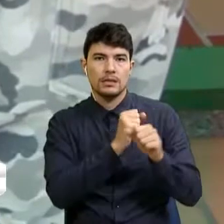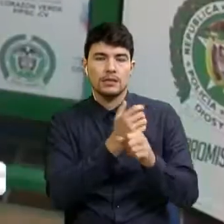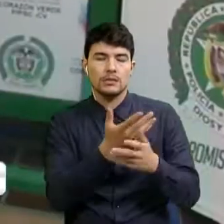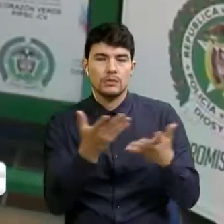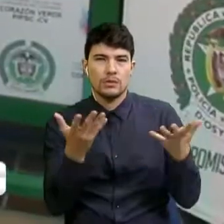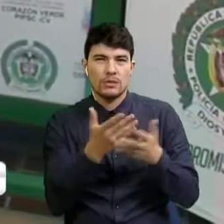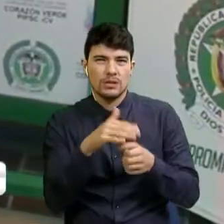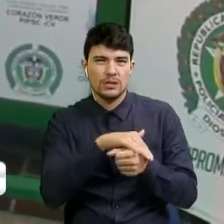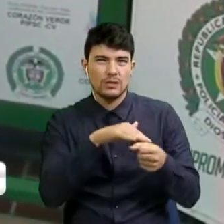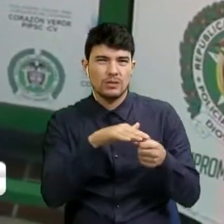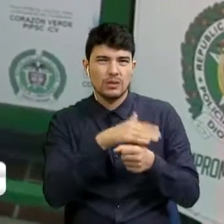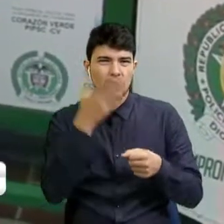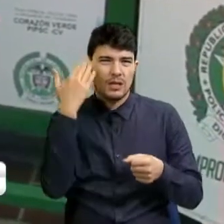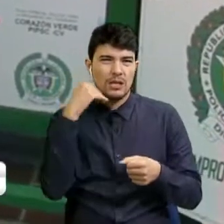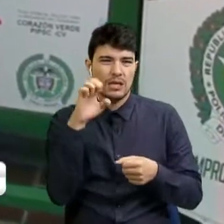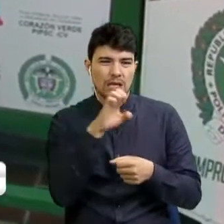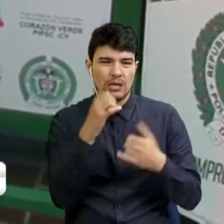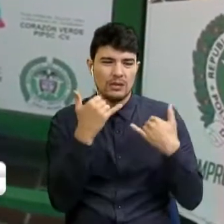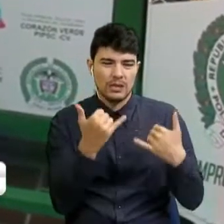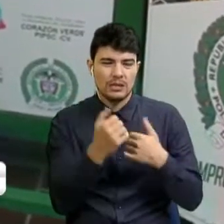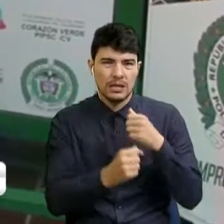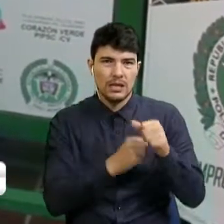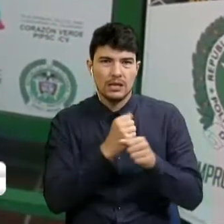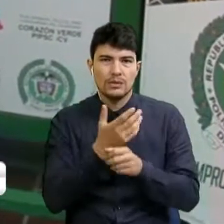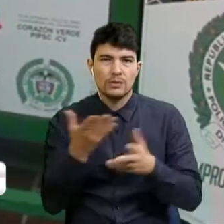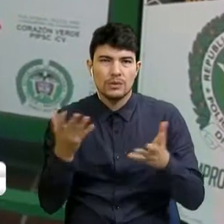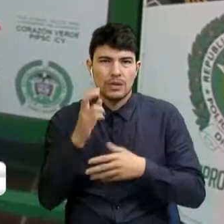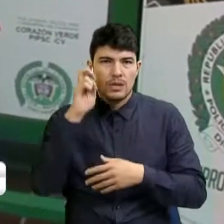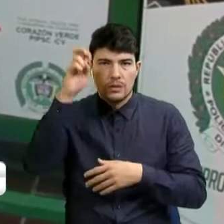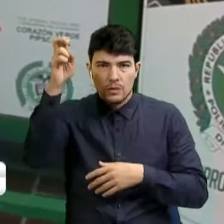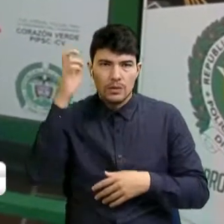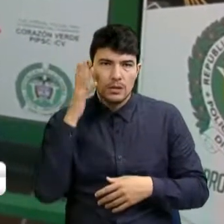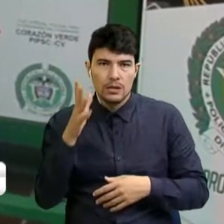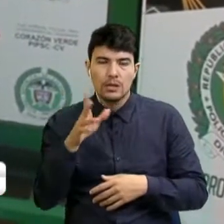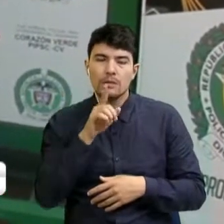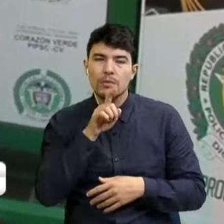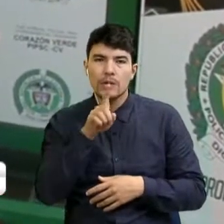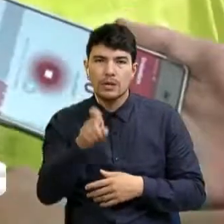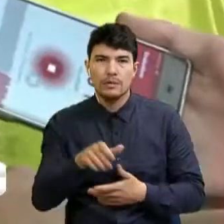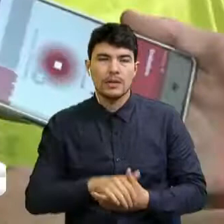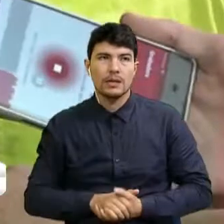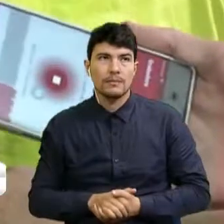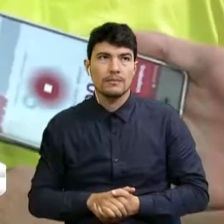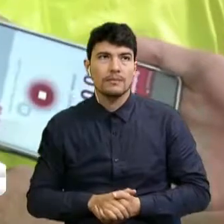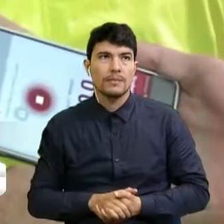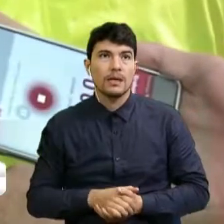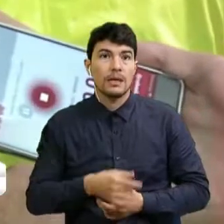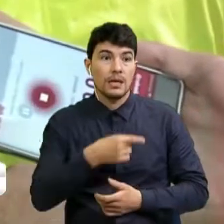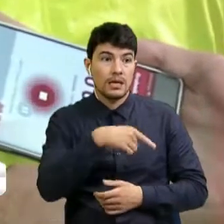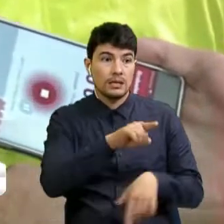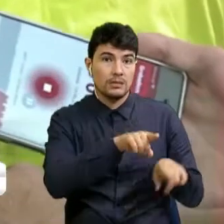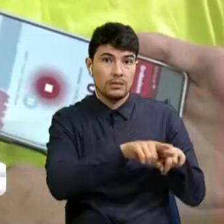hechos ocurridos en enero de este año en el norte de bucaramanga estos hermanos lizarazo